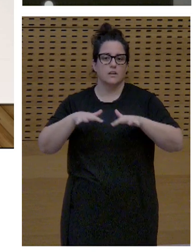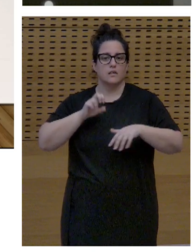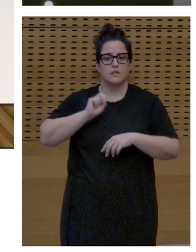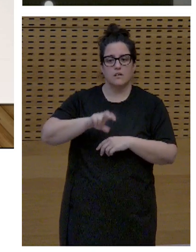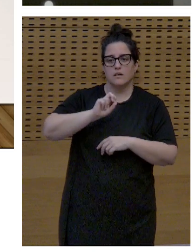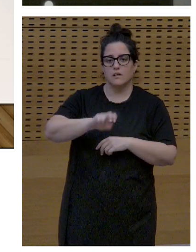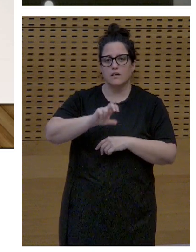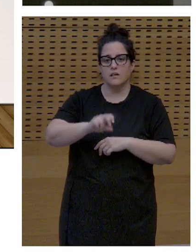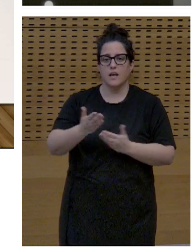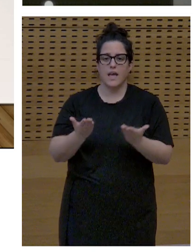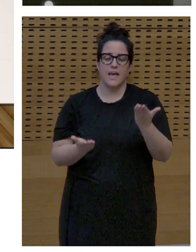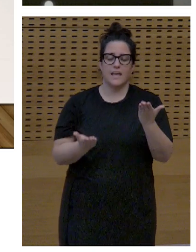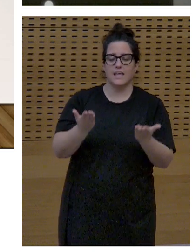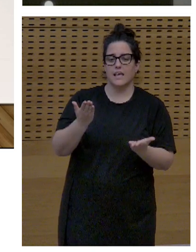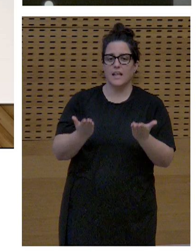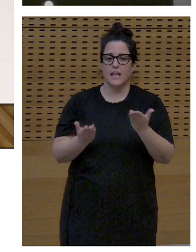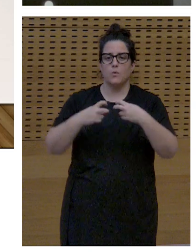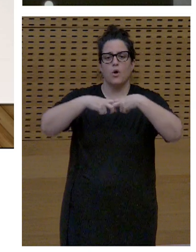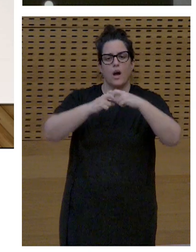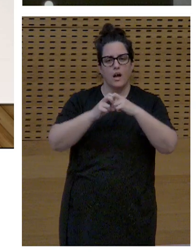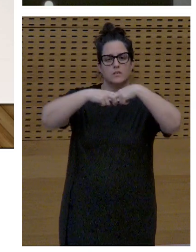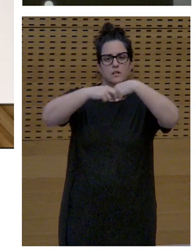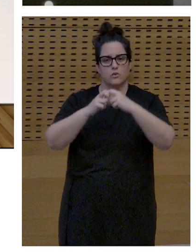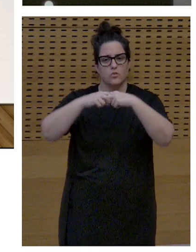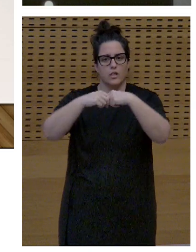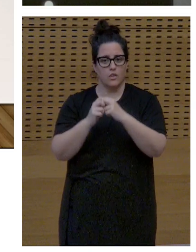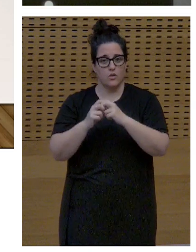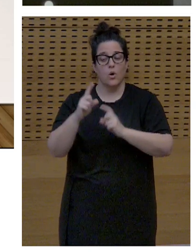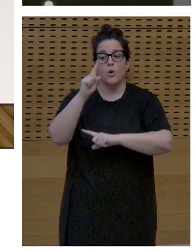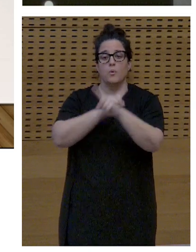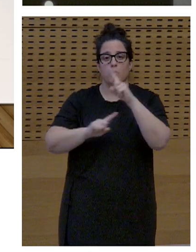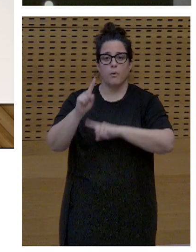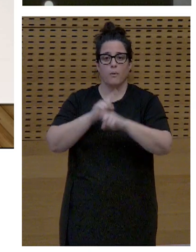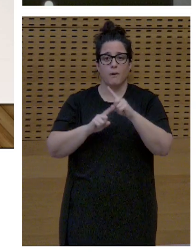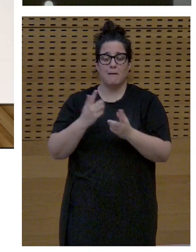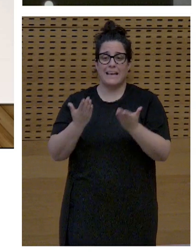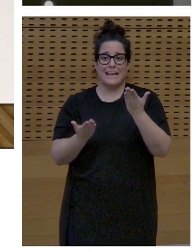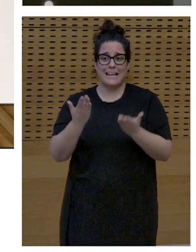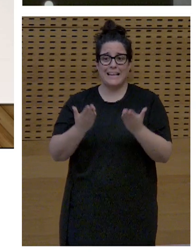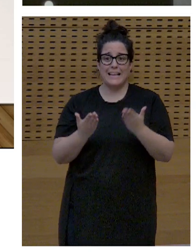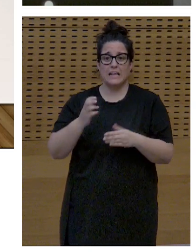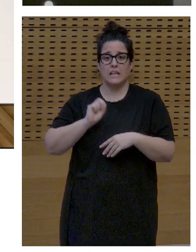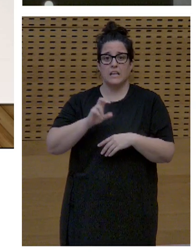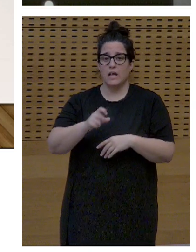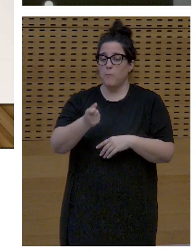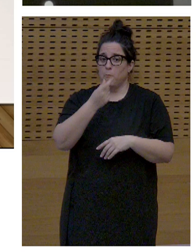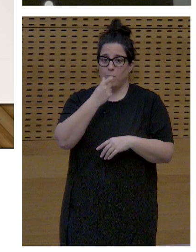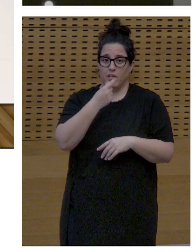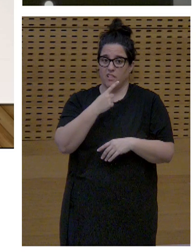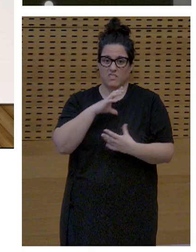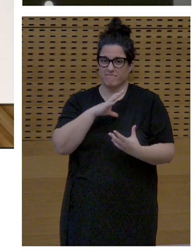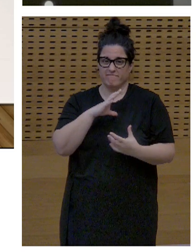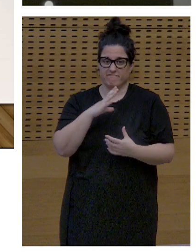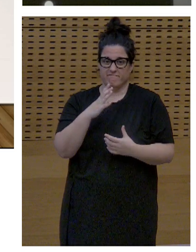movilidad articular. Los problemas del andar y del equilibrio son síntomas que son bastante resistentes a los tratamientos con medicación y